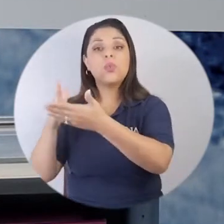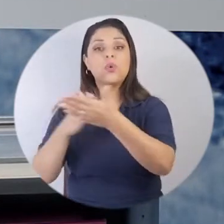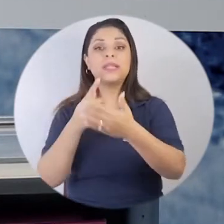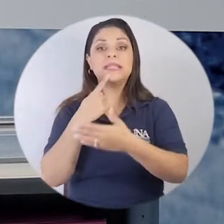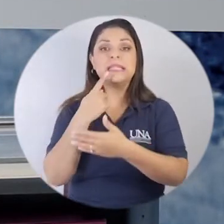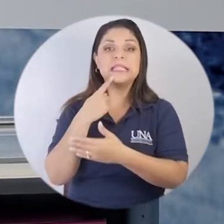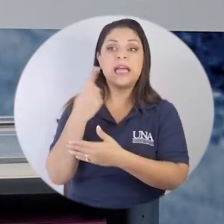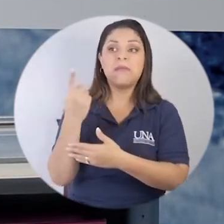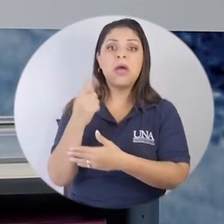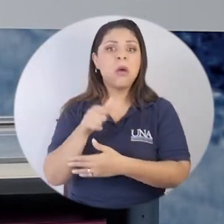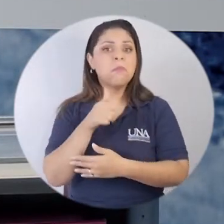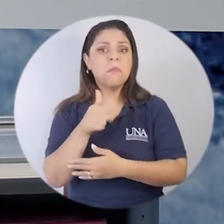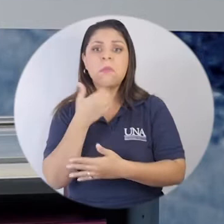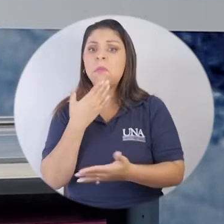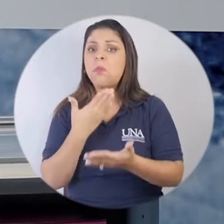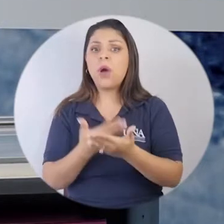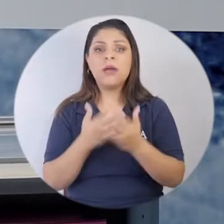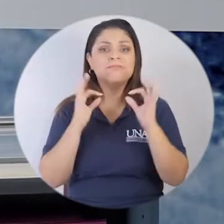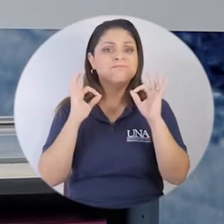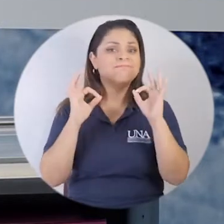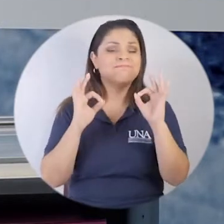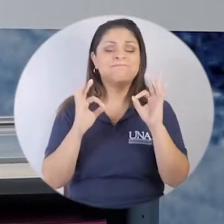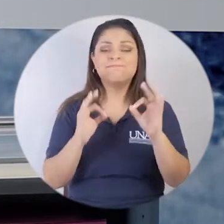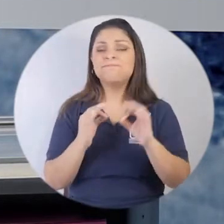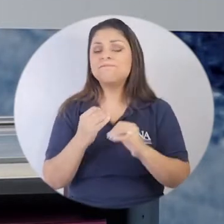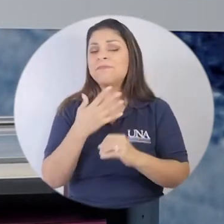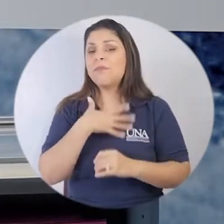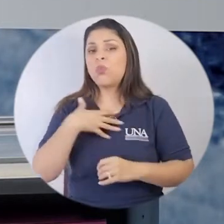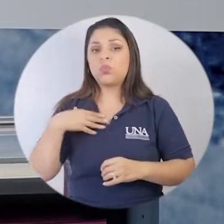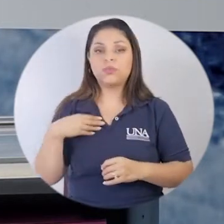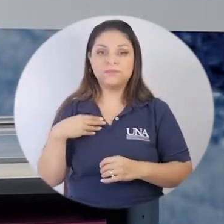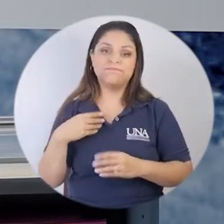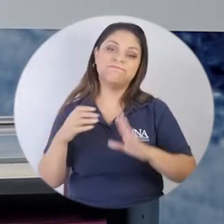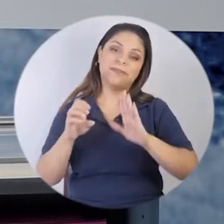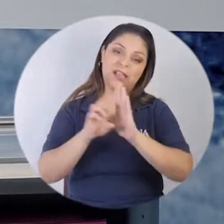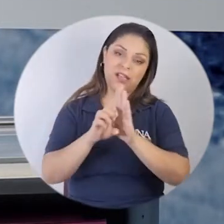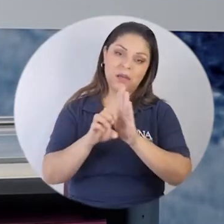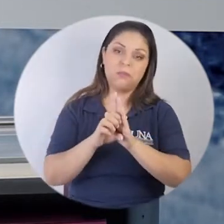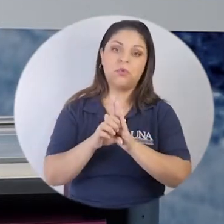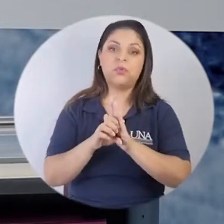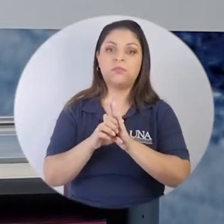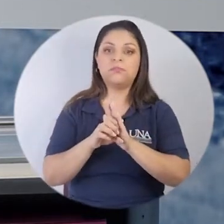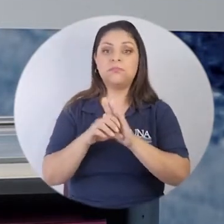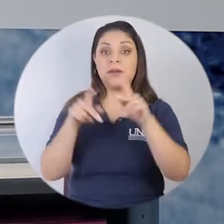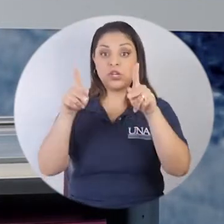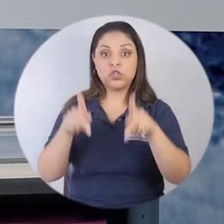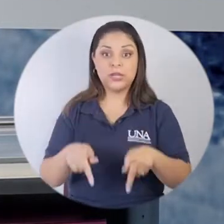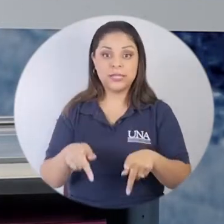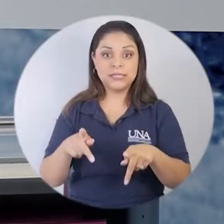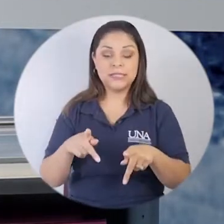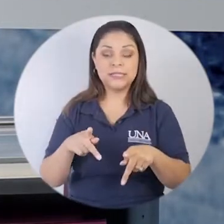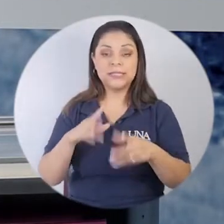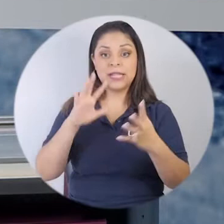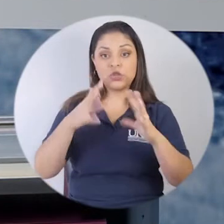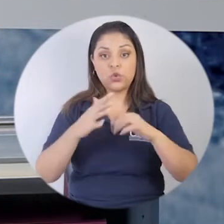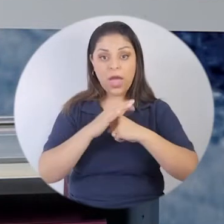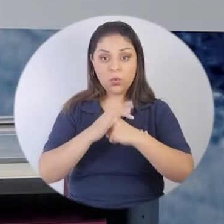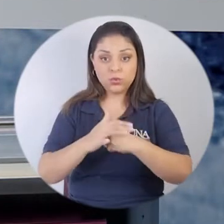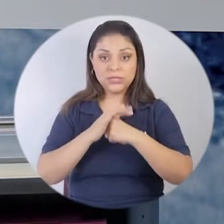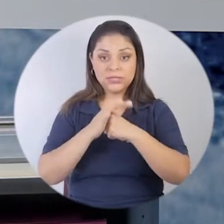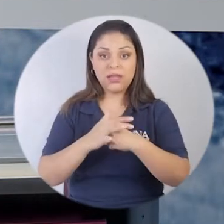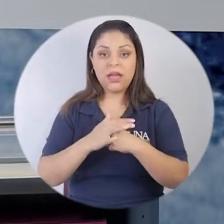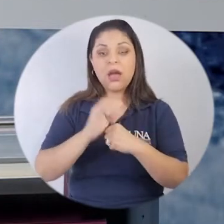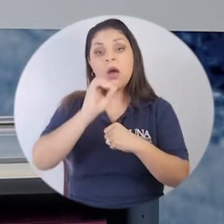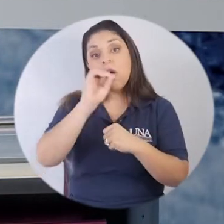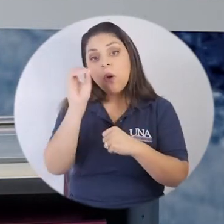han manifestado, pues las ha sido muy favorable, ¿verdad? Si pensamos, por ejemplo, como decía la compañera, en los casos de trastorno del espectro autista,